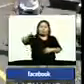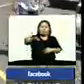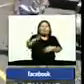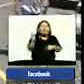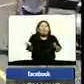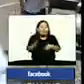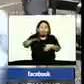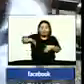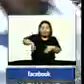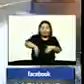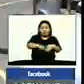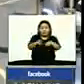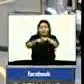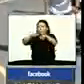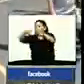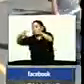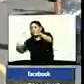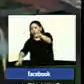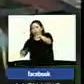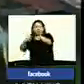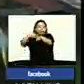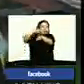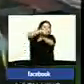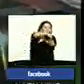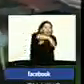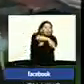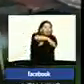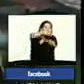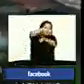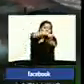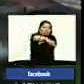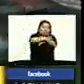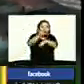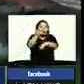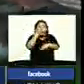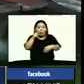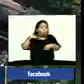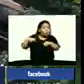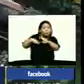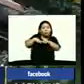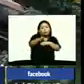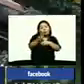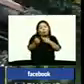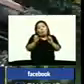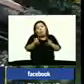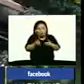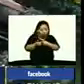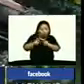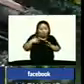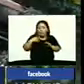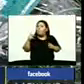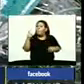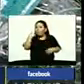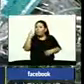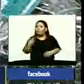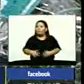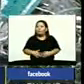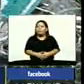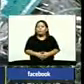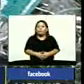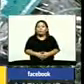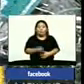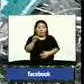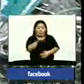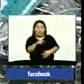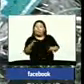precipicios, pues. Entonces la velocidad o distracción puede provocar accidentes fatales. ¿Como este?